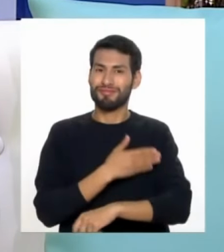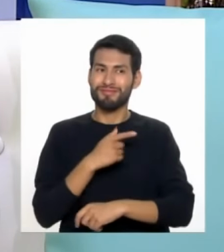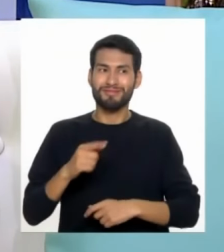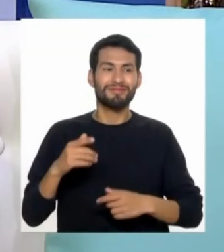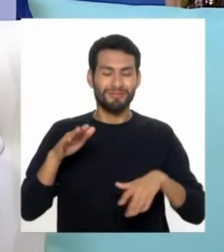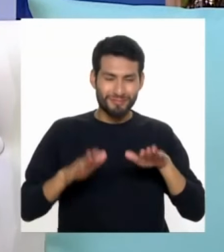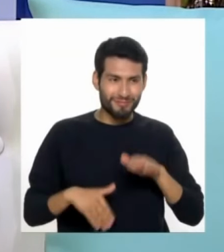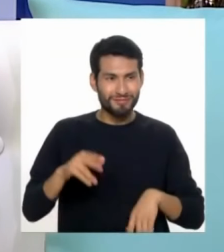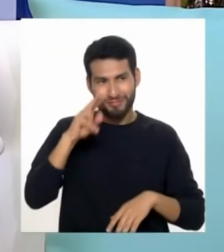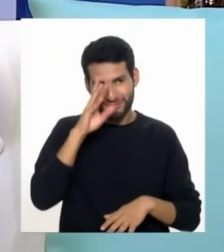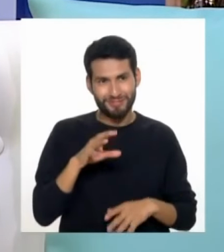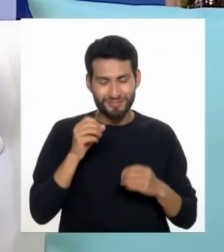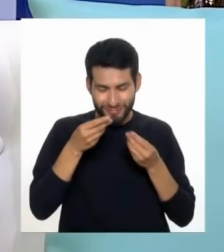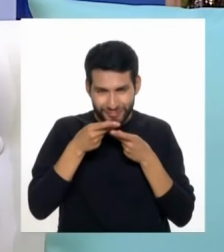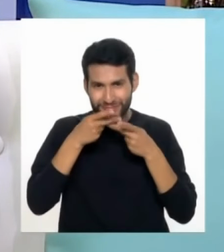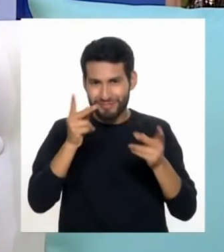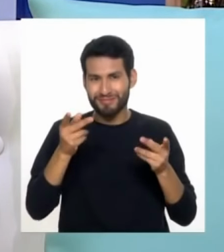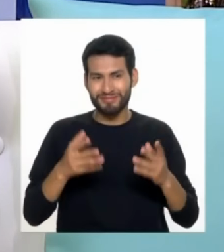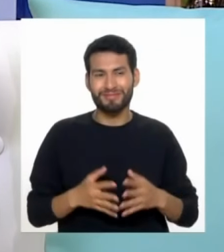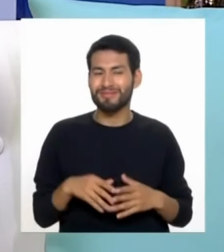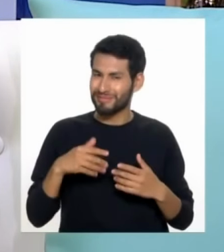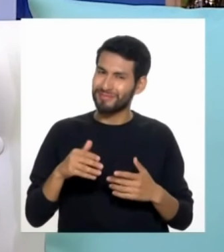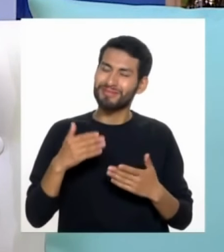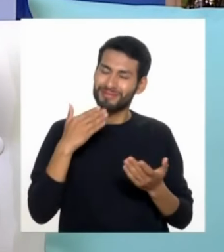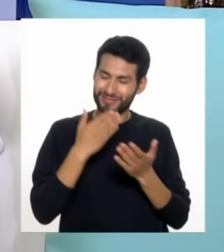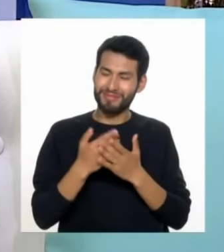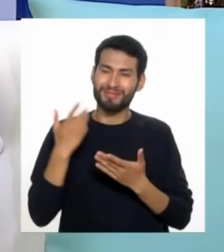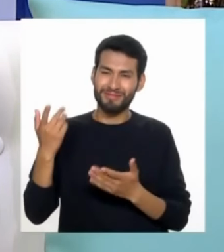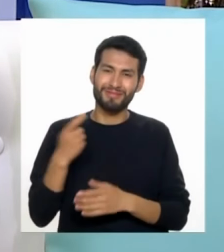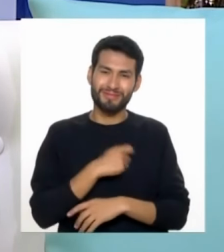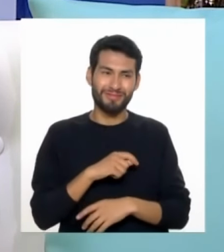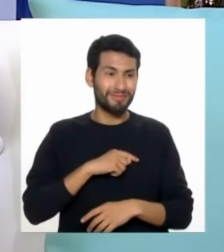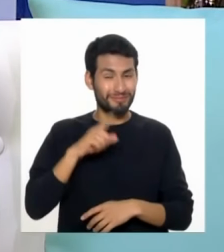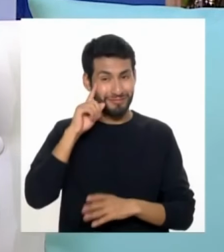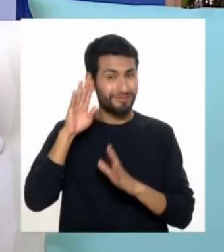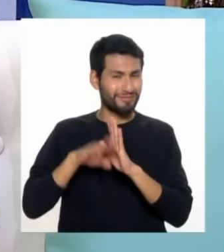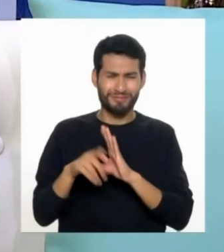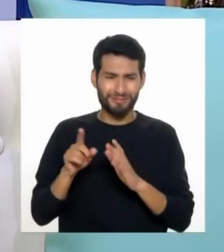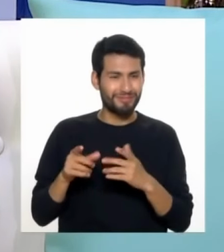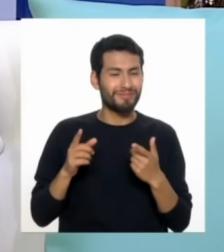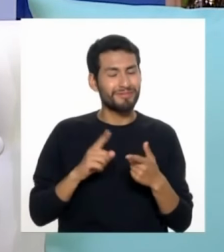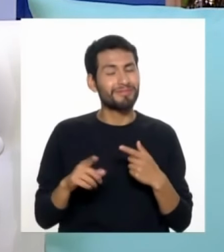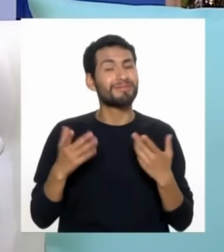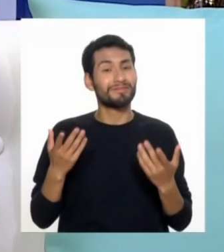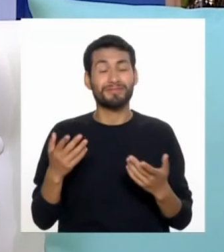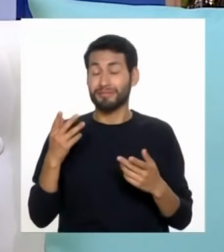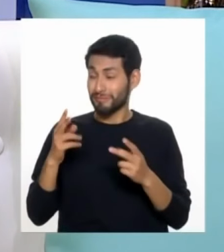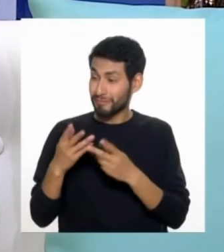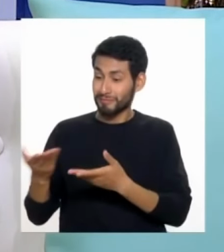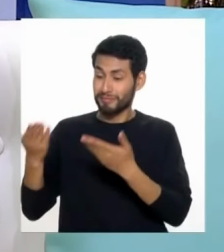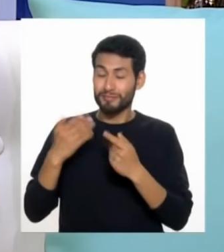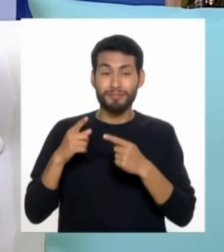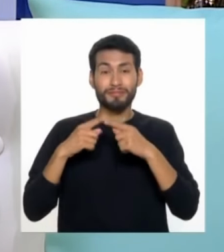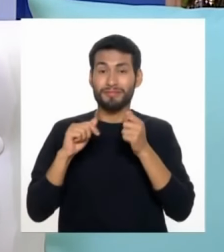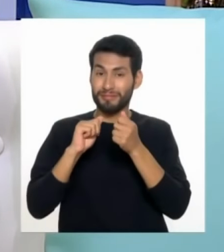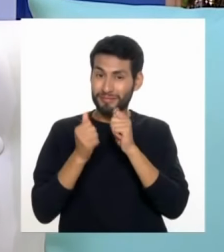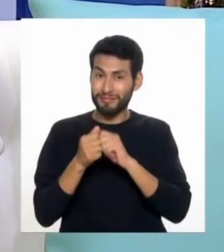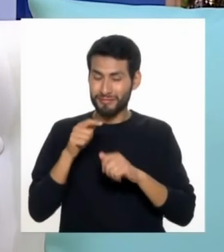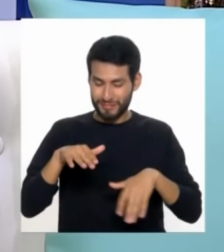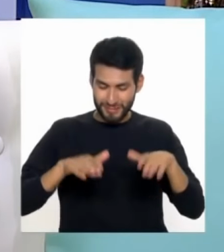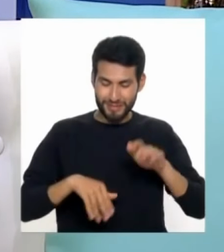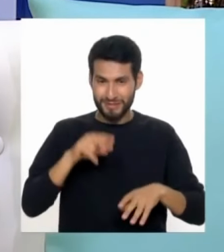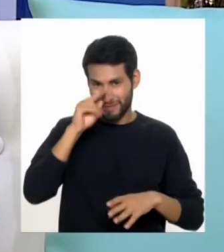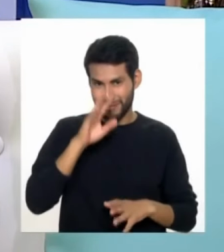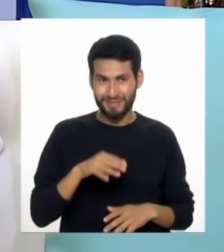cajón peruano se diera a conocer. Gracias a ellos, no hay que quitarle mérito, ¿no? Sí, pero claro, ellos dieron una variación de lo que es el cajón